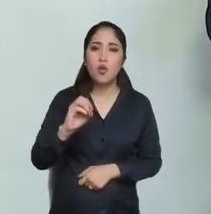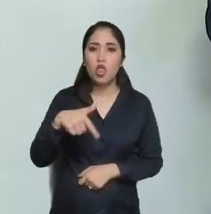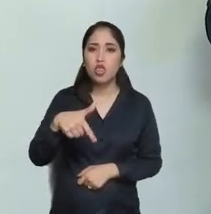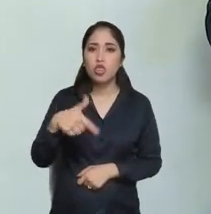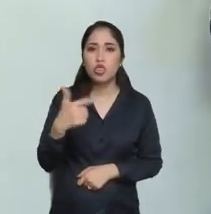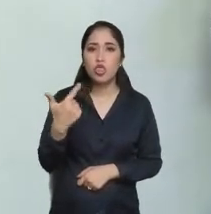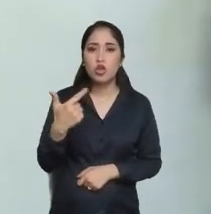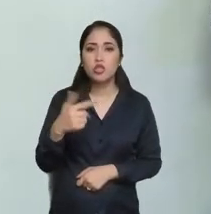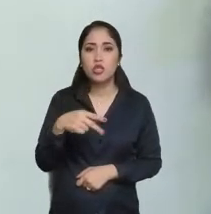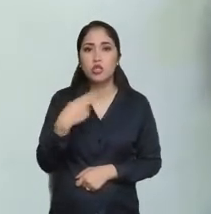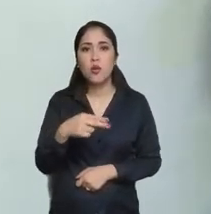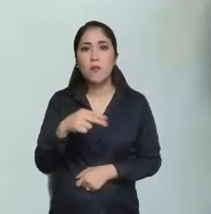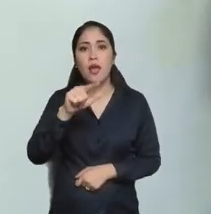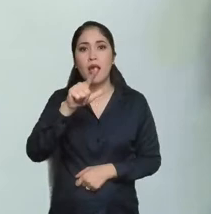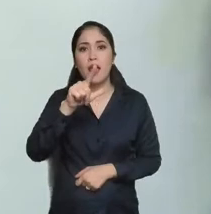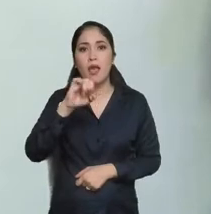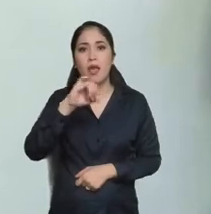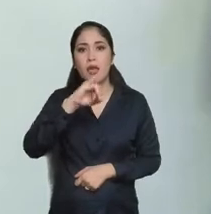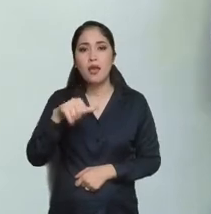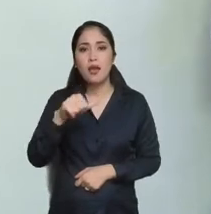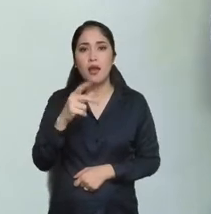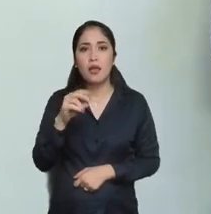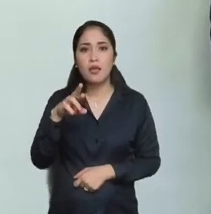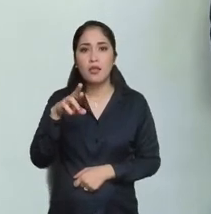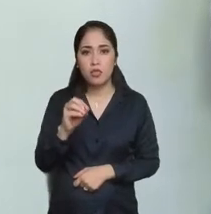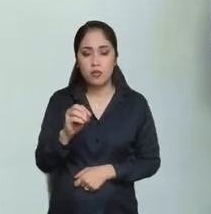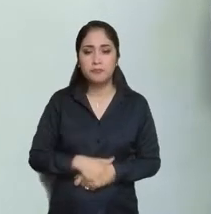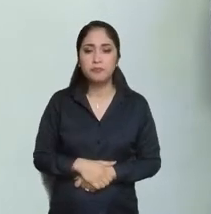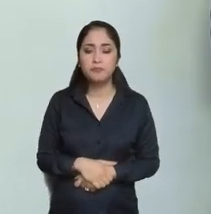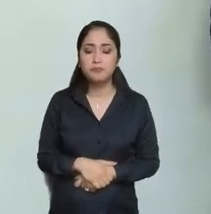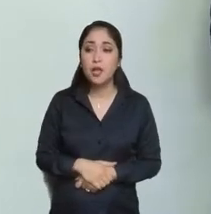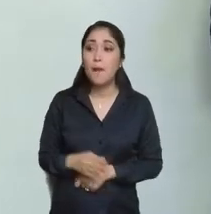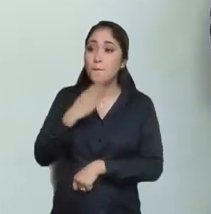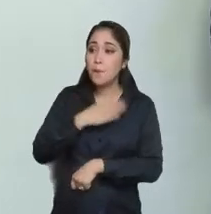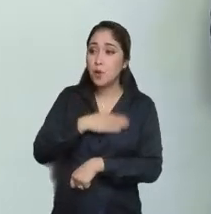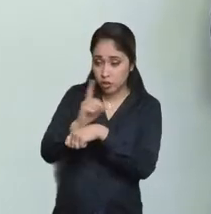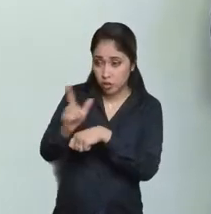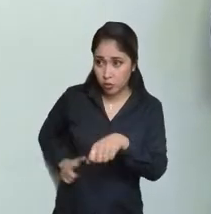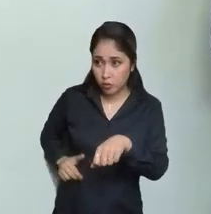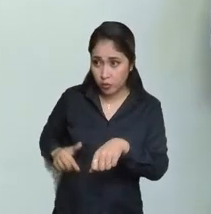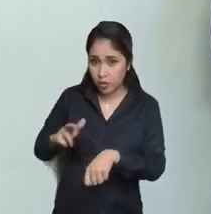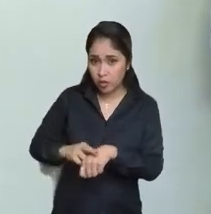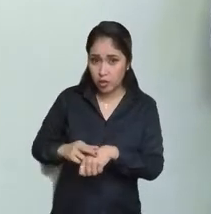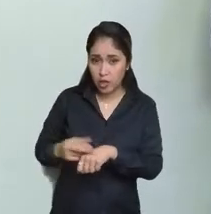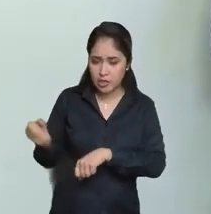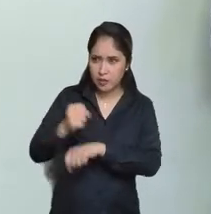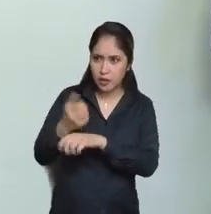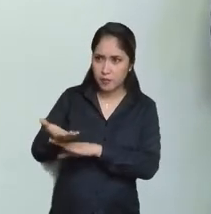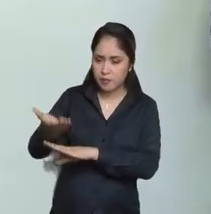Buenos días, gobernador. La semana pasada, Pablo Gómez, titular de la UIF, ubicó a una de las empresas de los hermanos